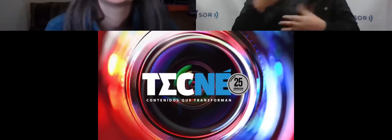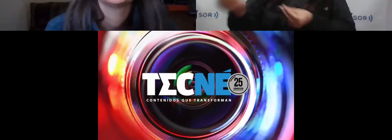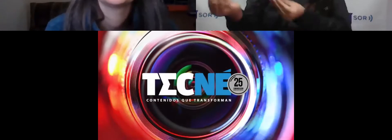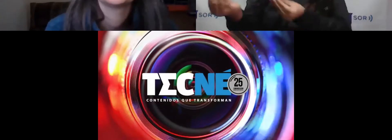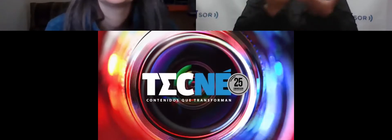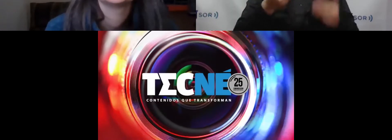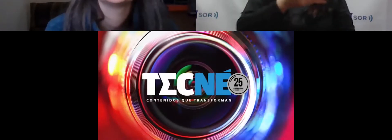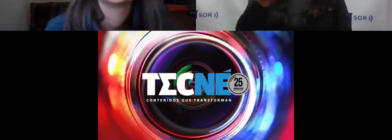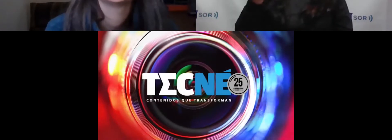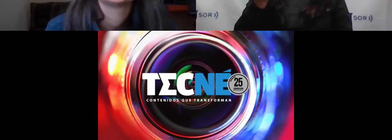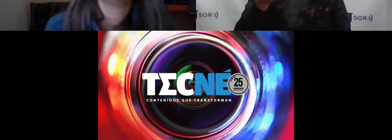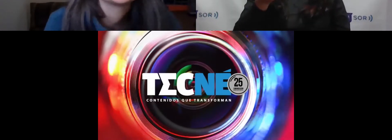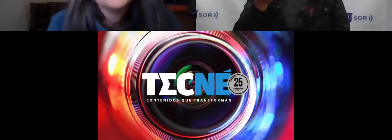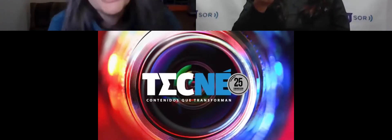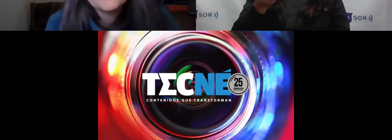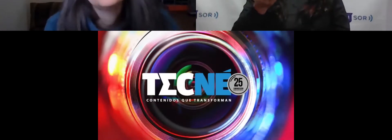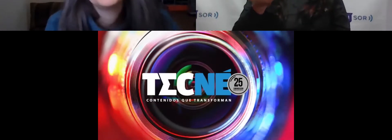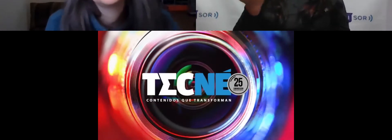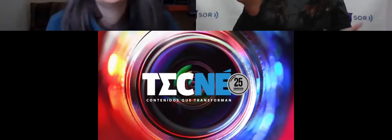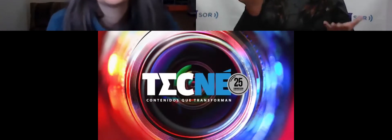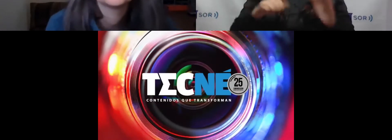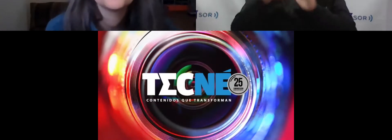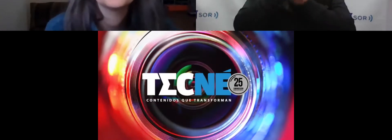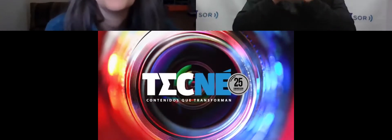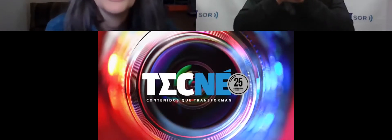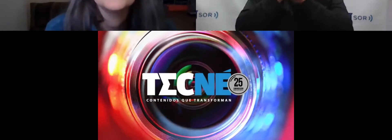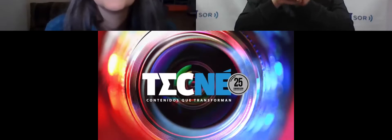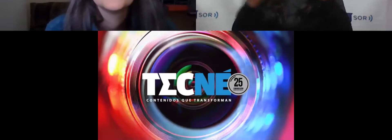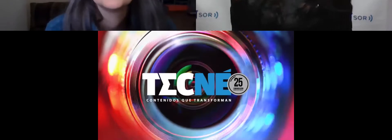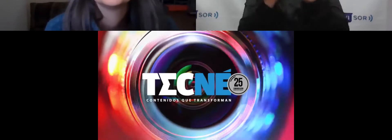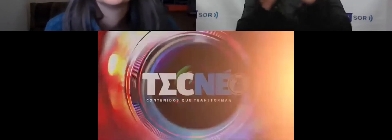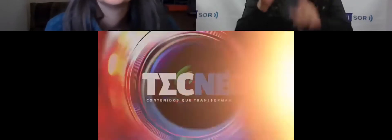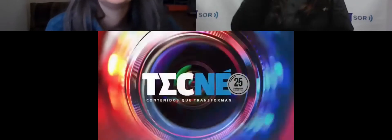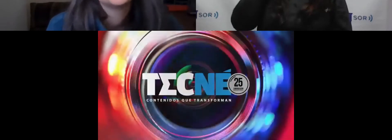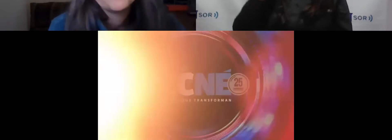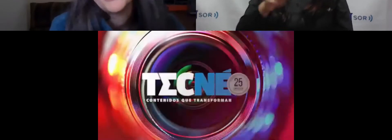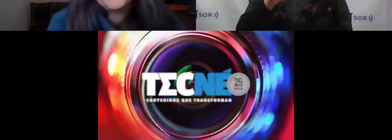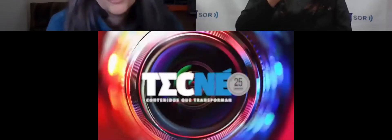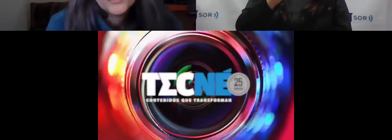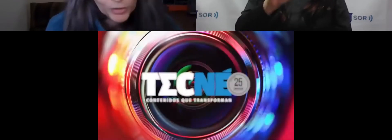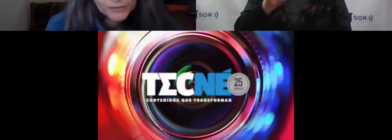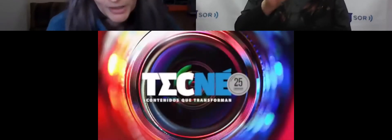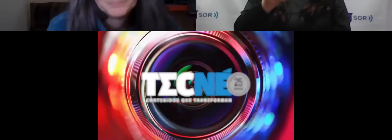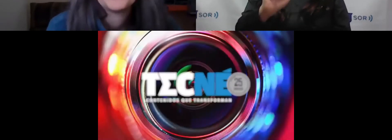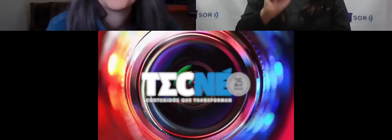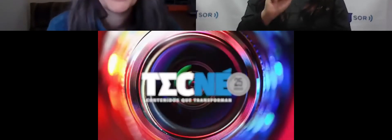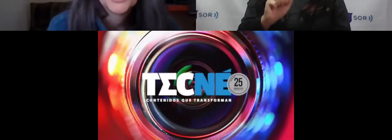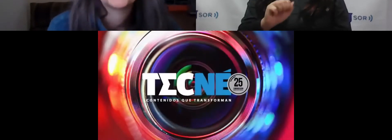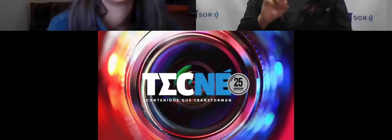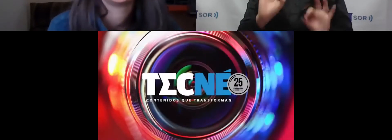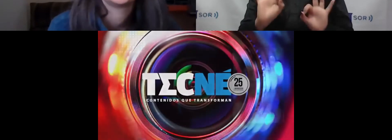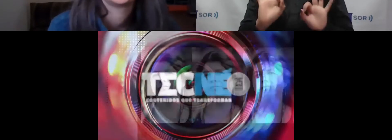la biografía un vídeo introductorio de paola biografía y bio filmográfica